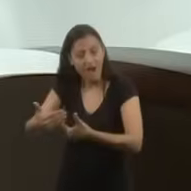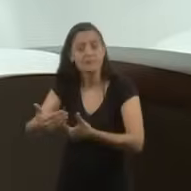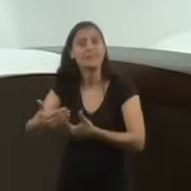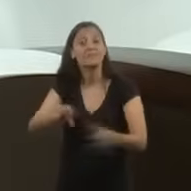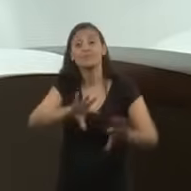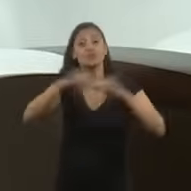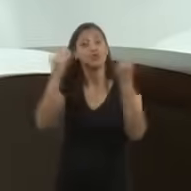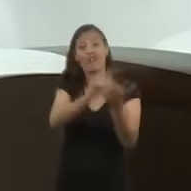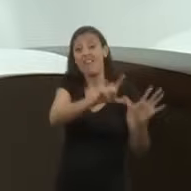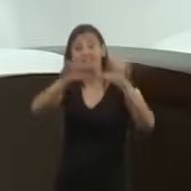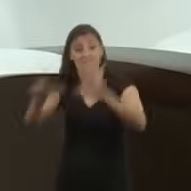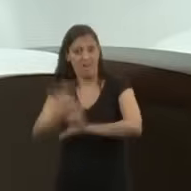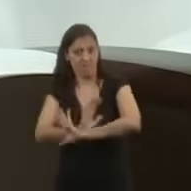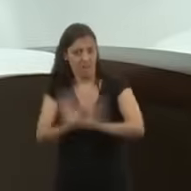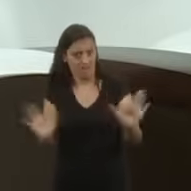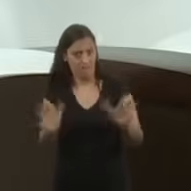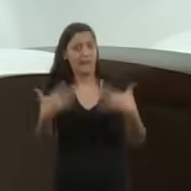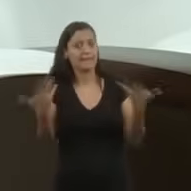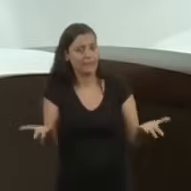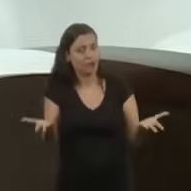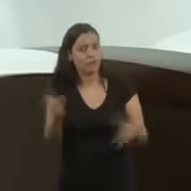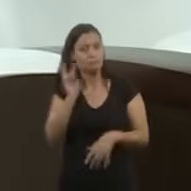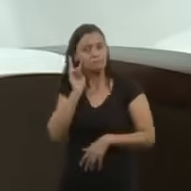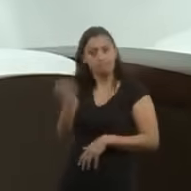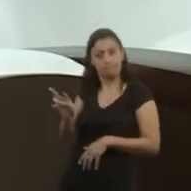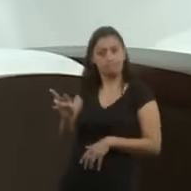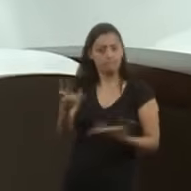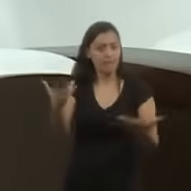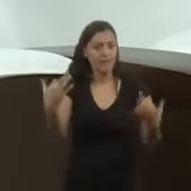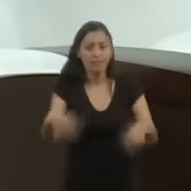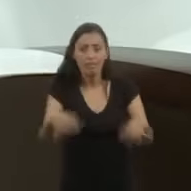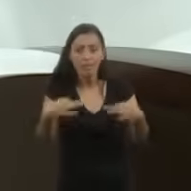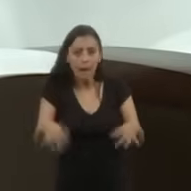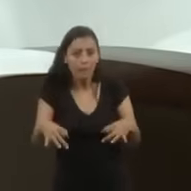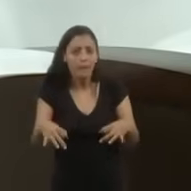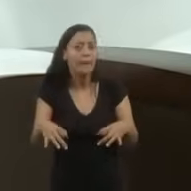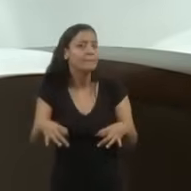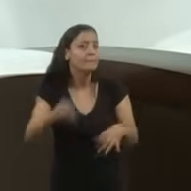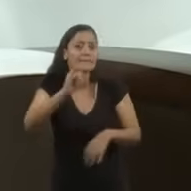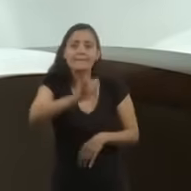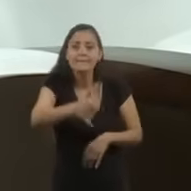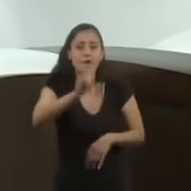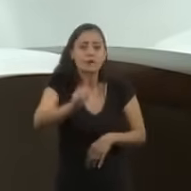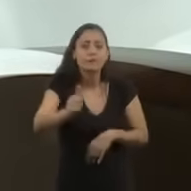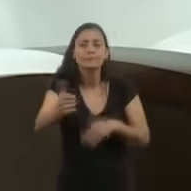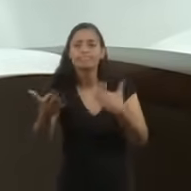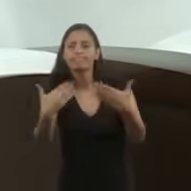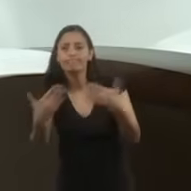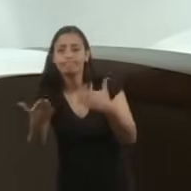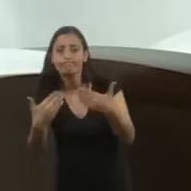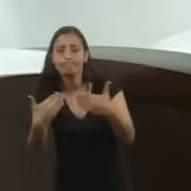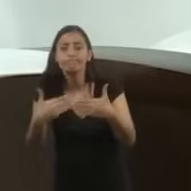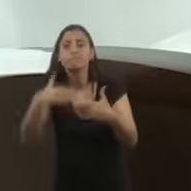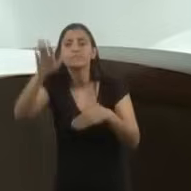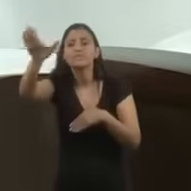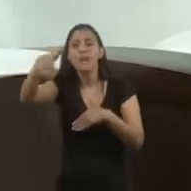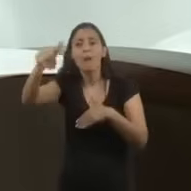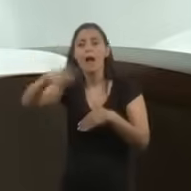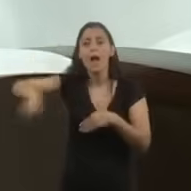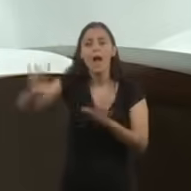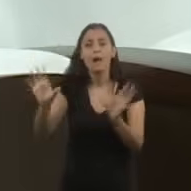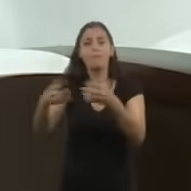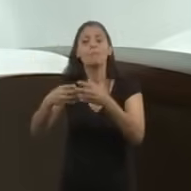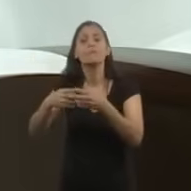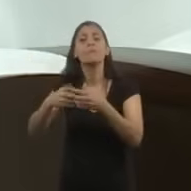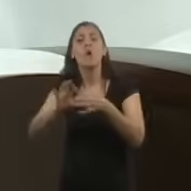nada más esto significa que van a tener que conversar con la gente de Unión la patria